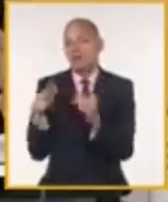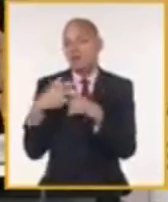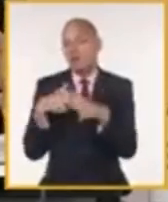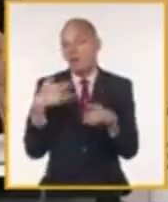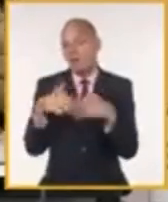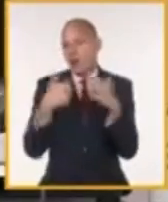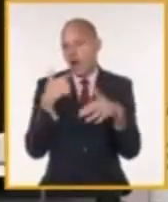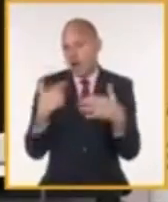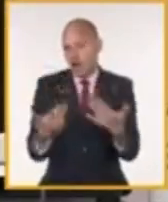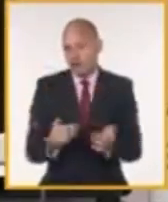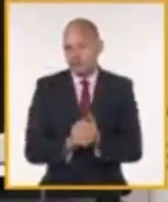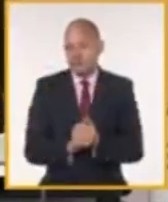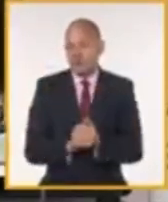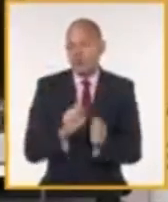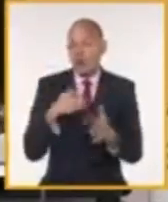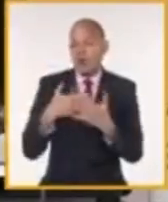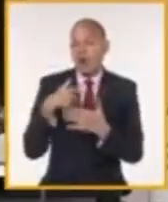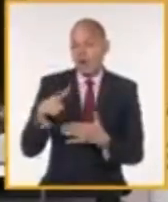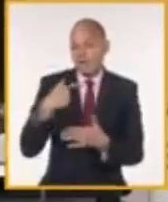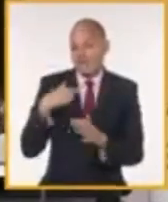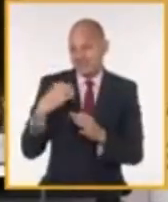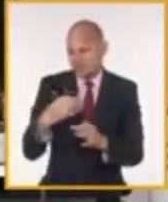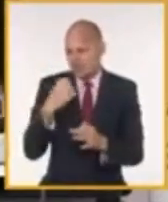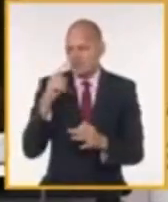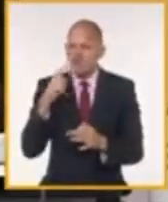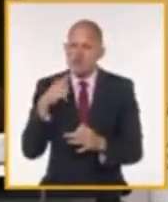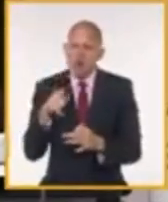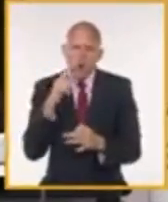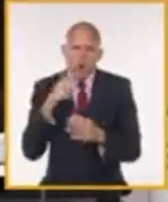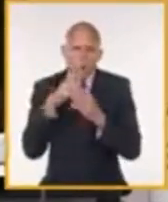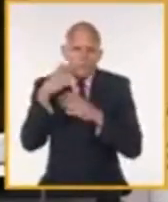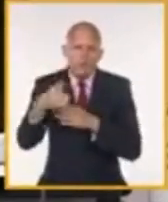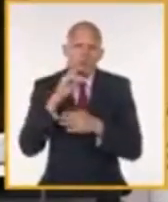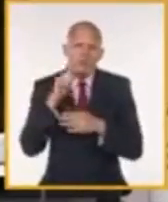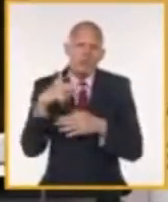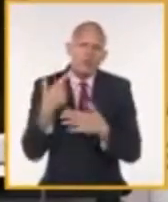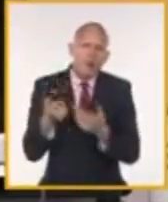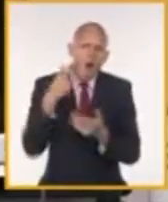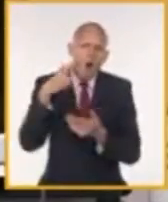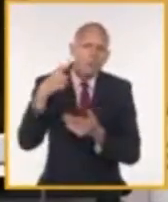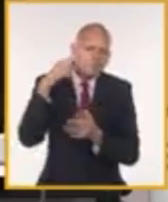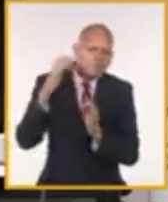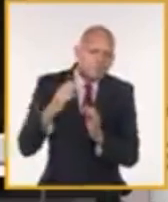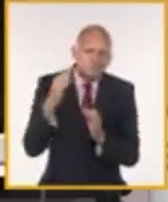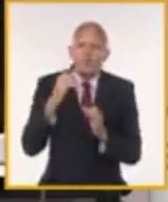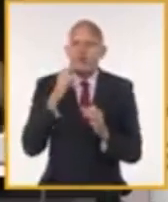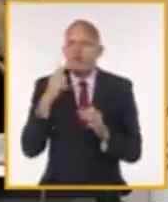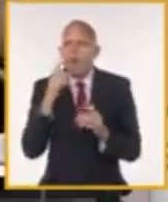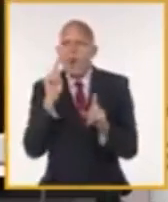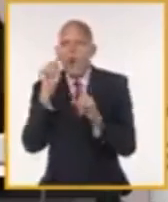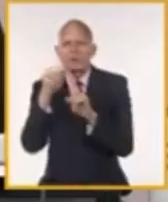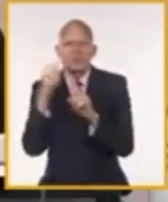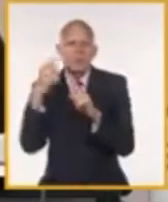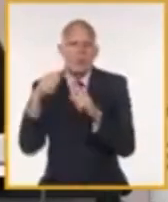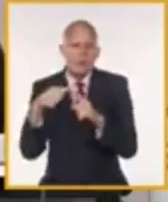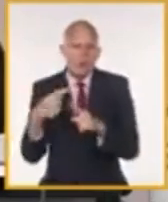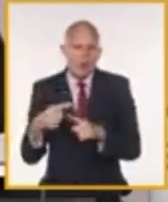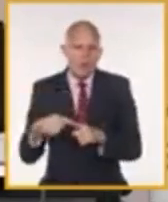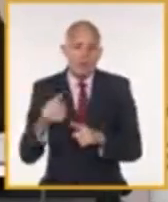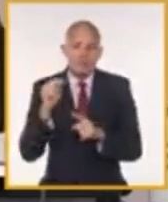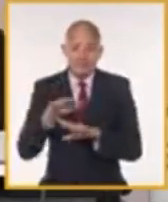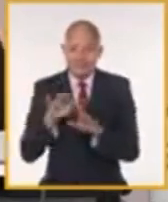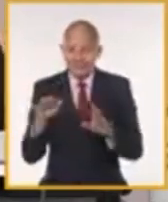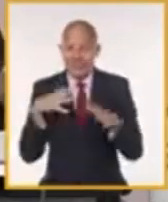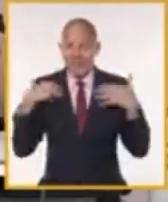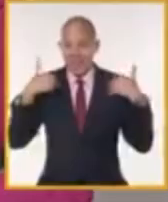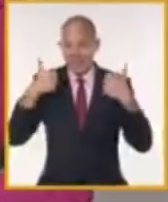ido perfilando el grupo empresarial, hacia dónde se dirigen los pasos más importantes en este momento, y hablamos con la directora técnica